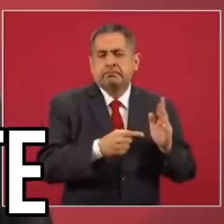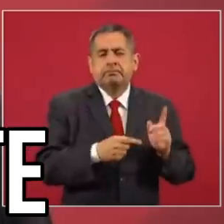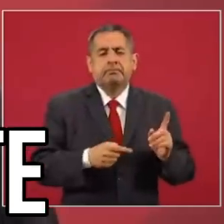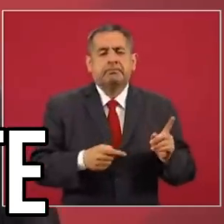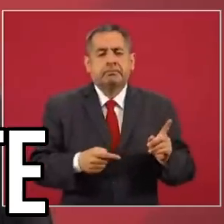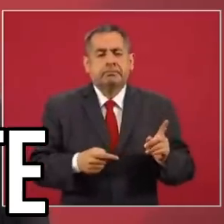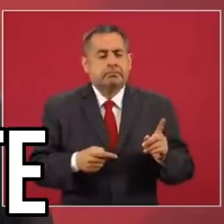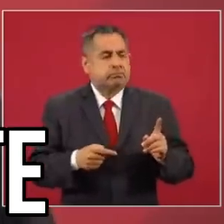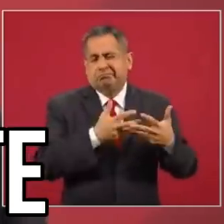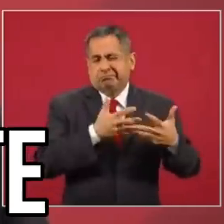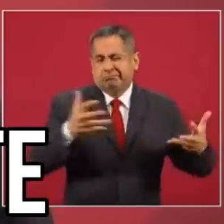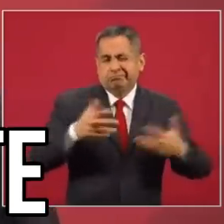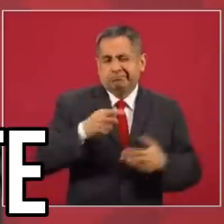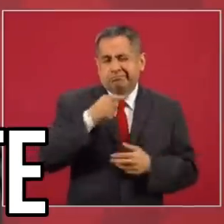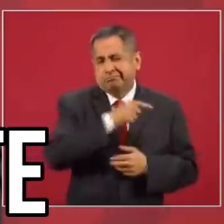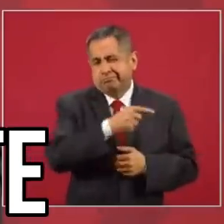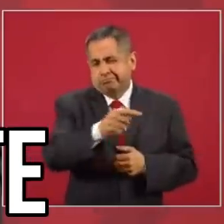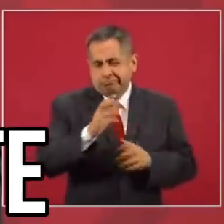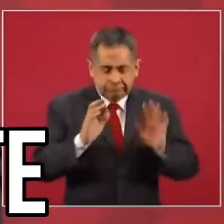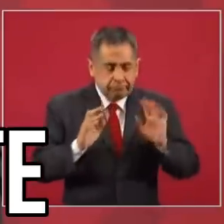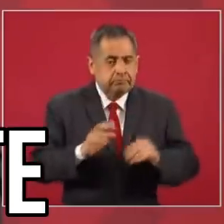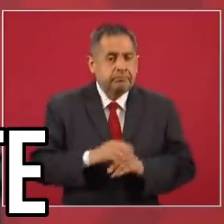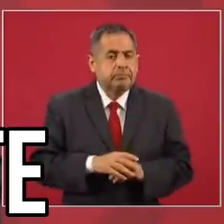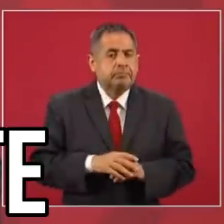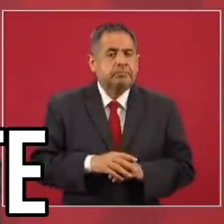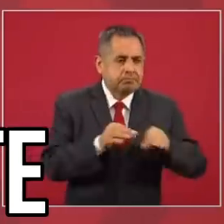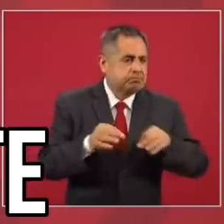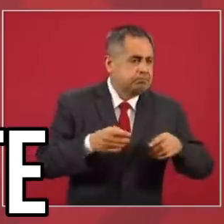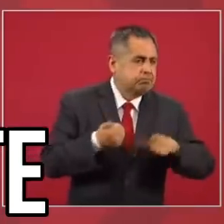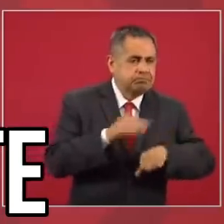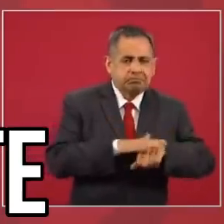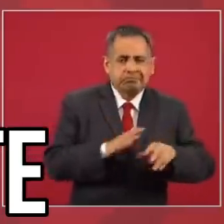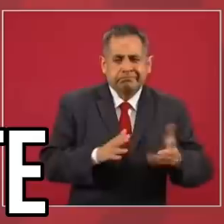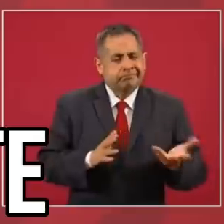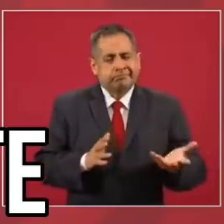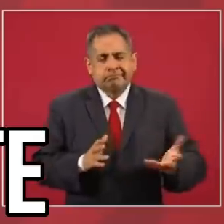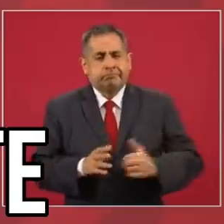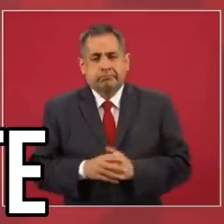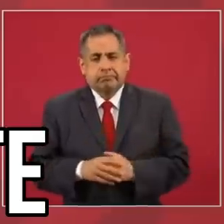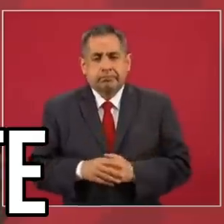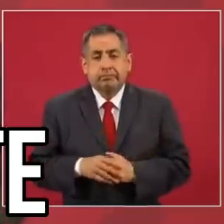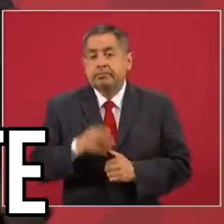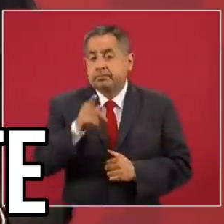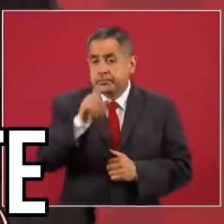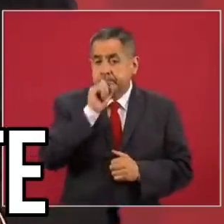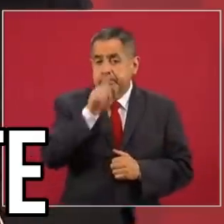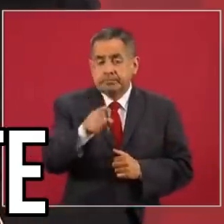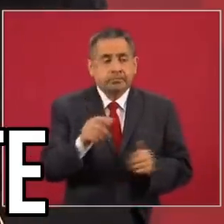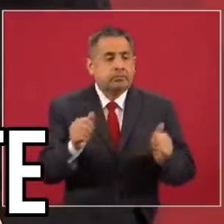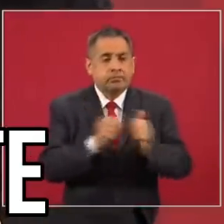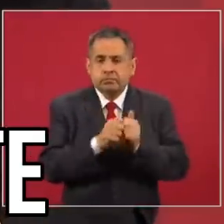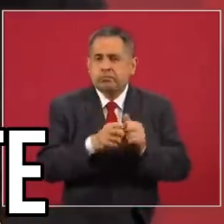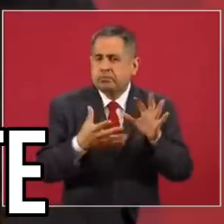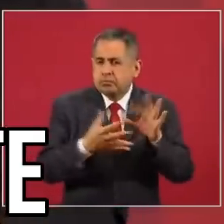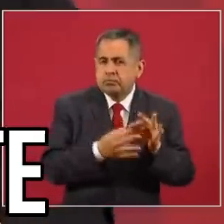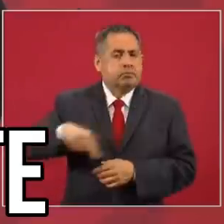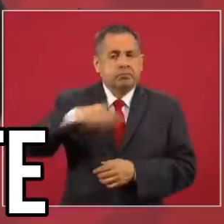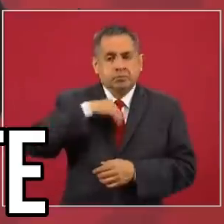las franquicias, pues no tiene sentido hacerlo. Esto va también de la mano de la facturación